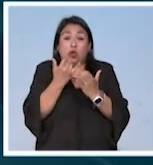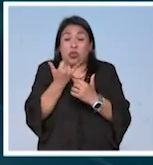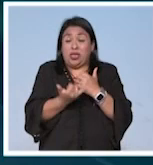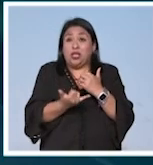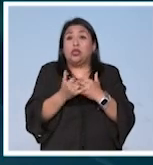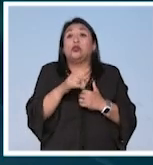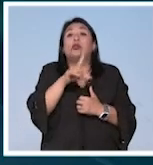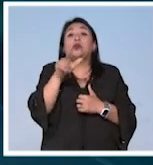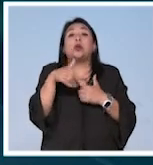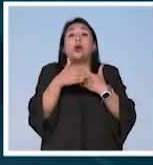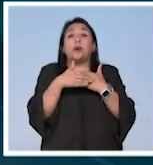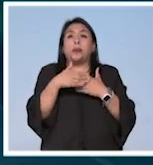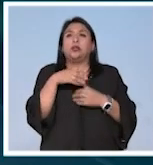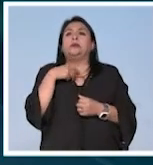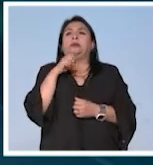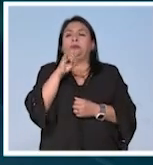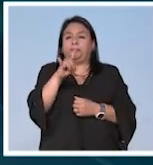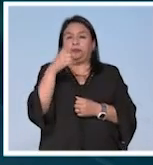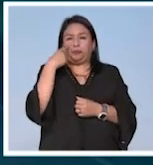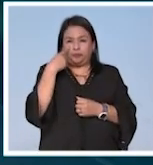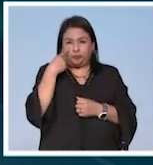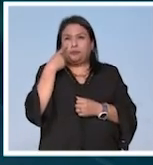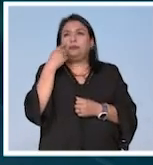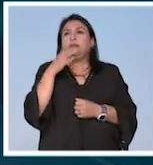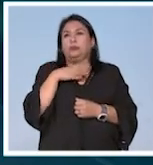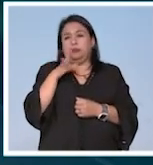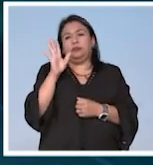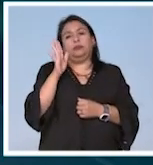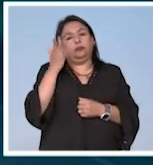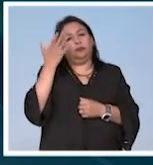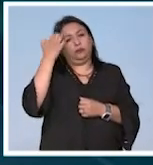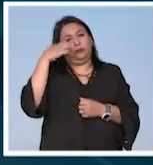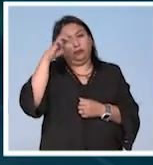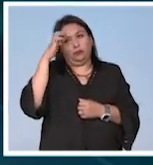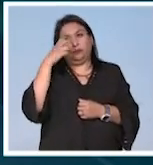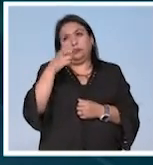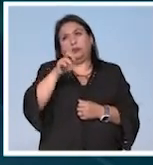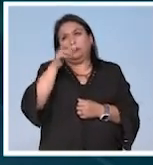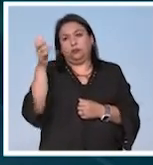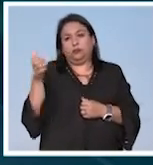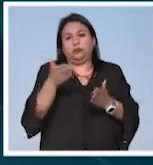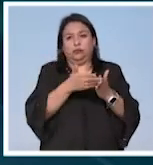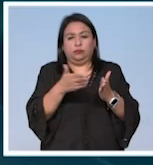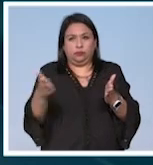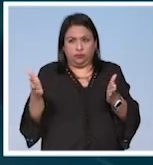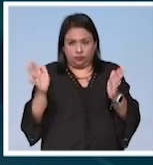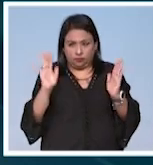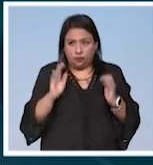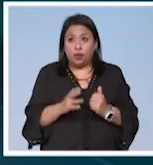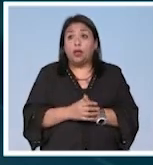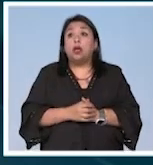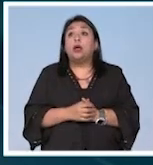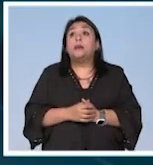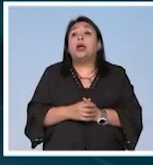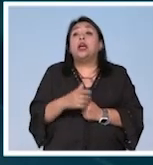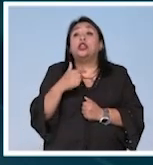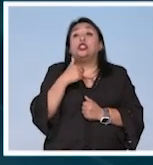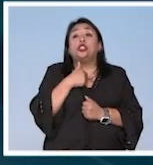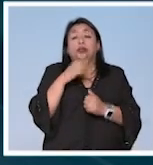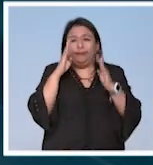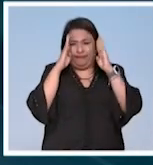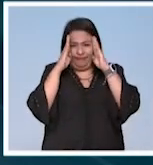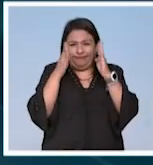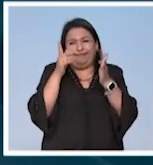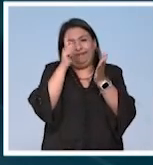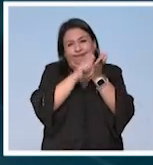recientes y lo que viene por favor Sí cómo no Mira ya llevamos una buena trayectoria Y esa es otra etapa se puede decir en que yo me he dedicado